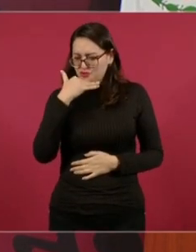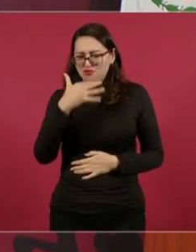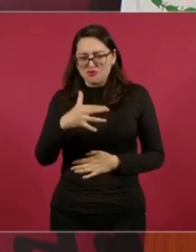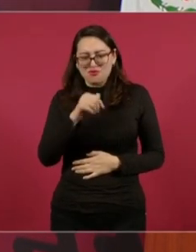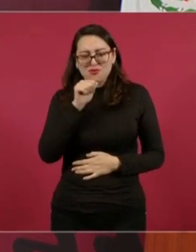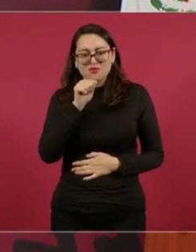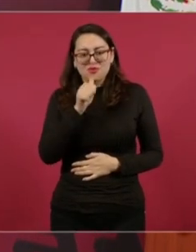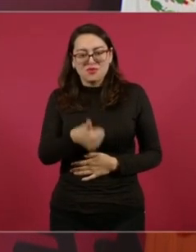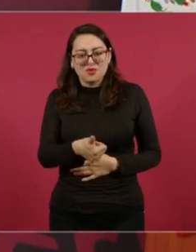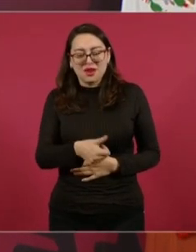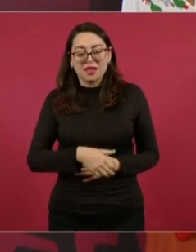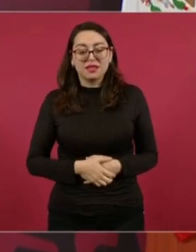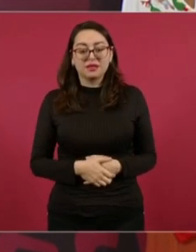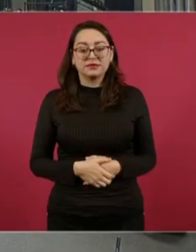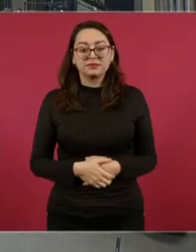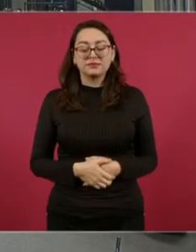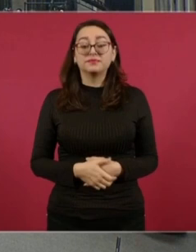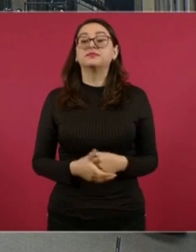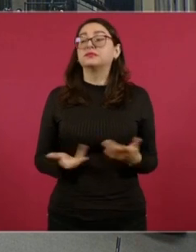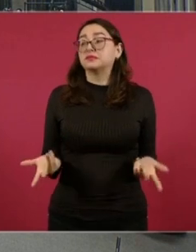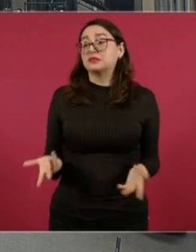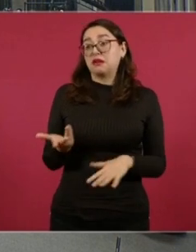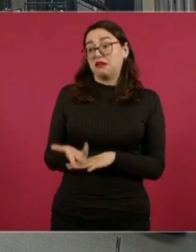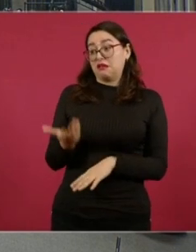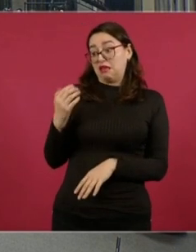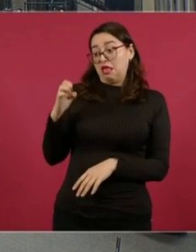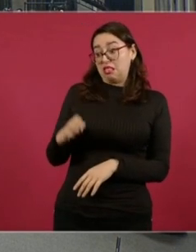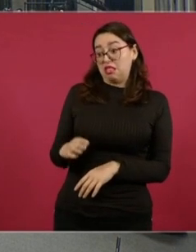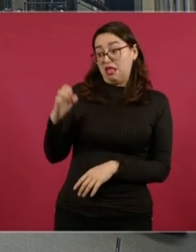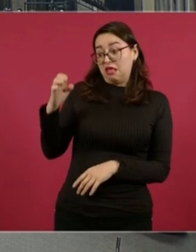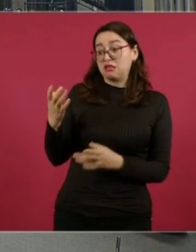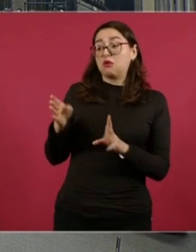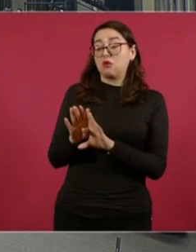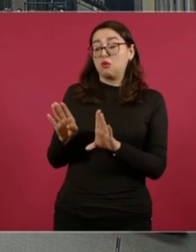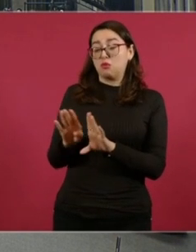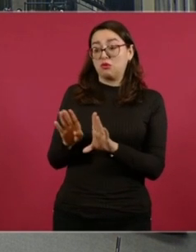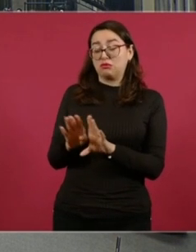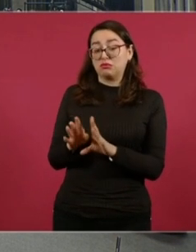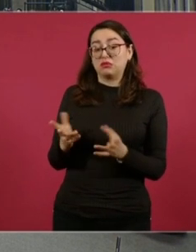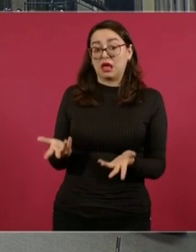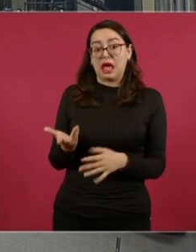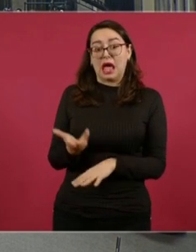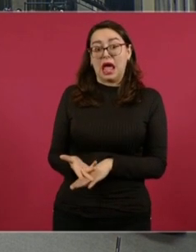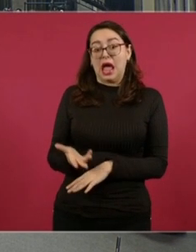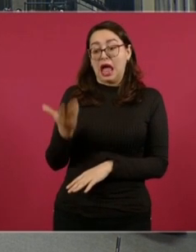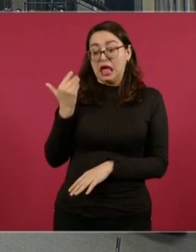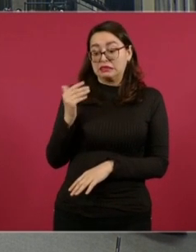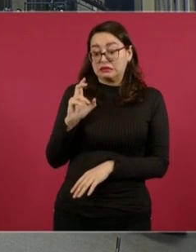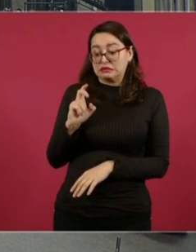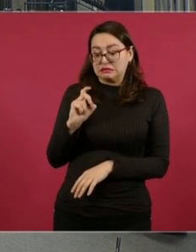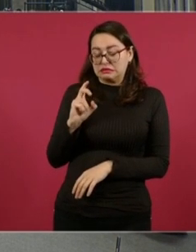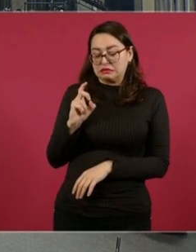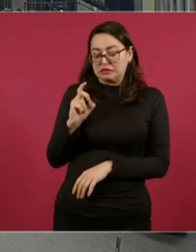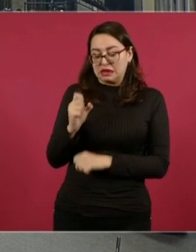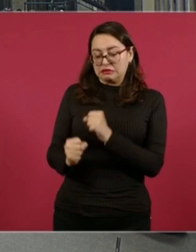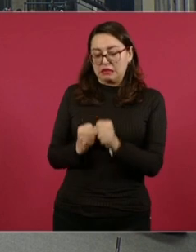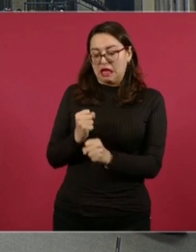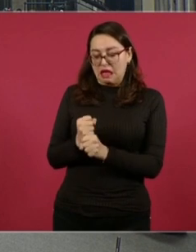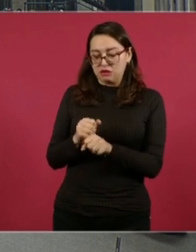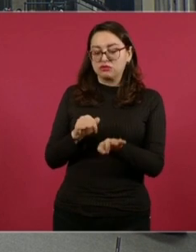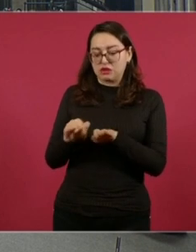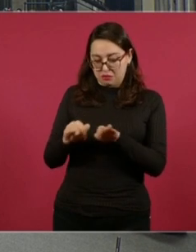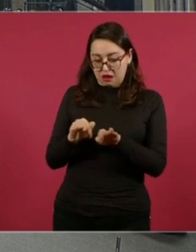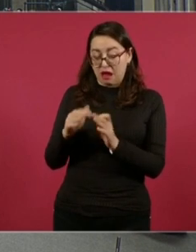En cuanto a la edad, presidente, le digo, antes eran 30 años de servicio para… Sí. Y ahora son 65 para… Eso hombres.